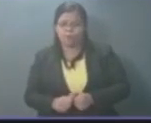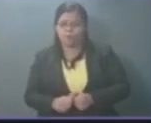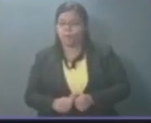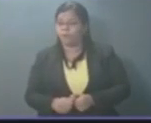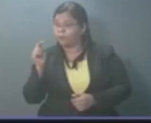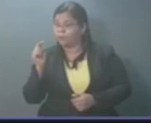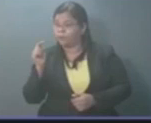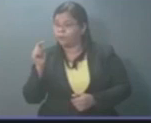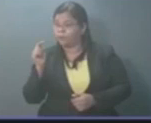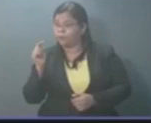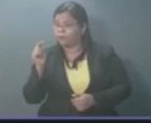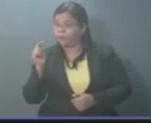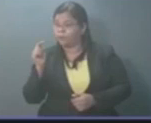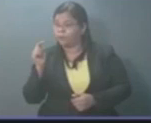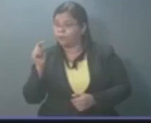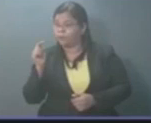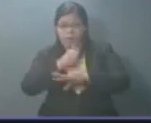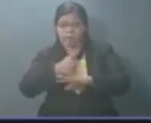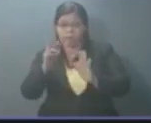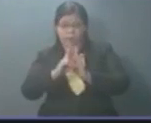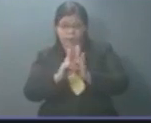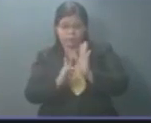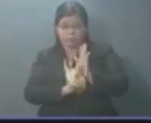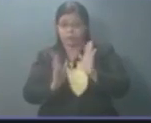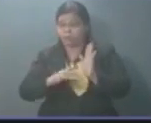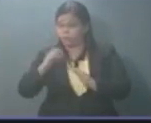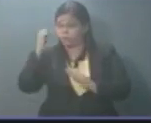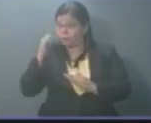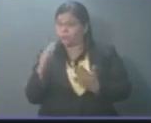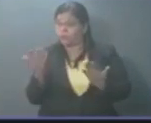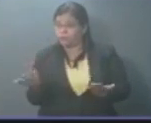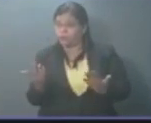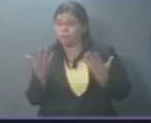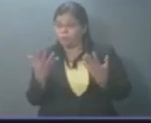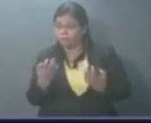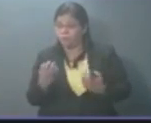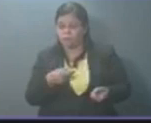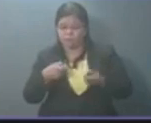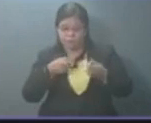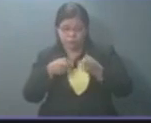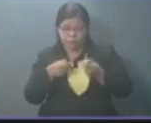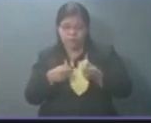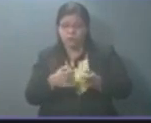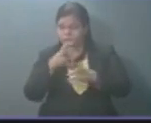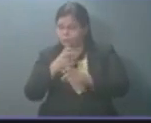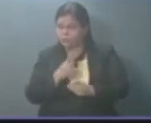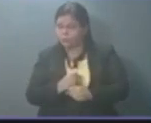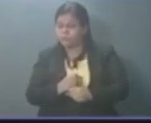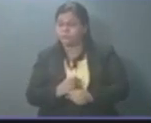Por eso era importante establecer requisitos mínimos para que tuvieran un control y se asegure